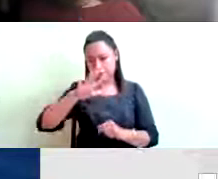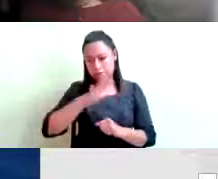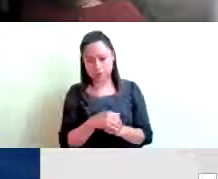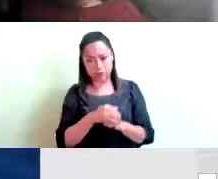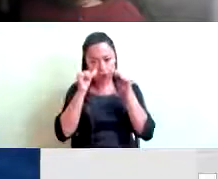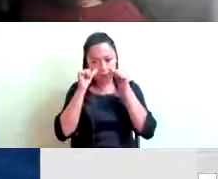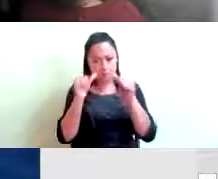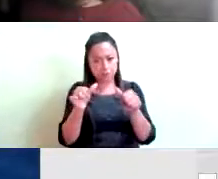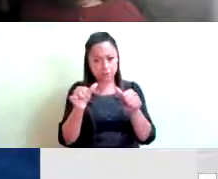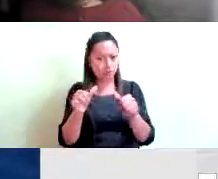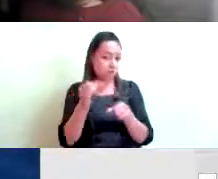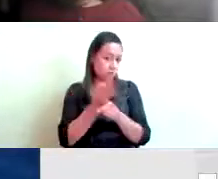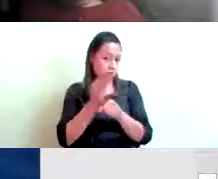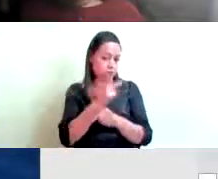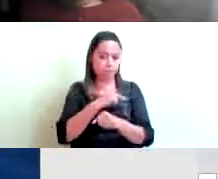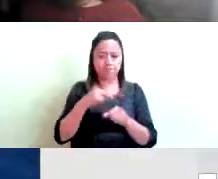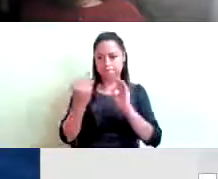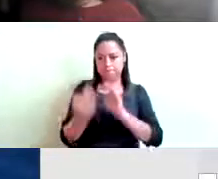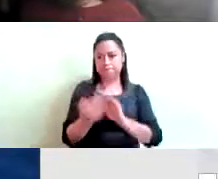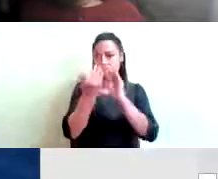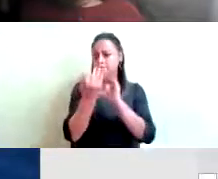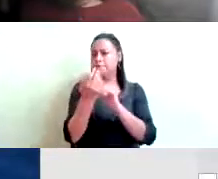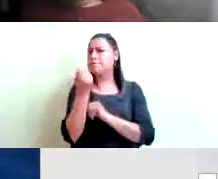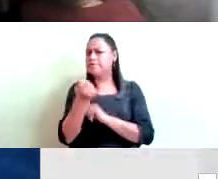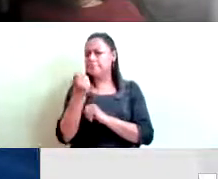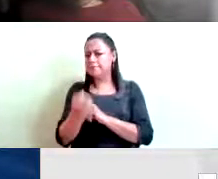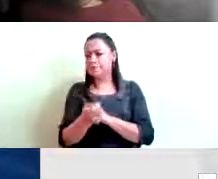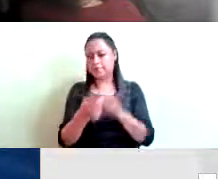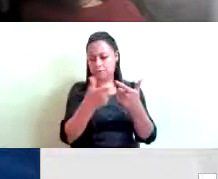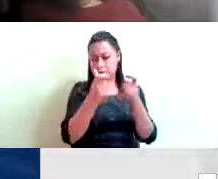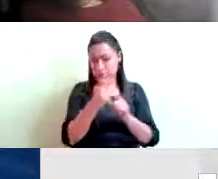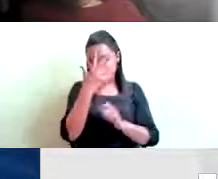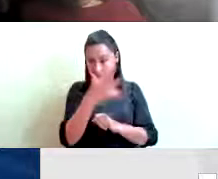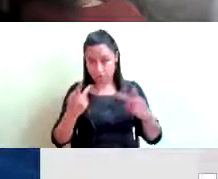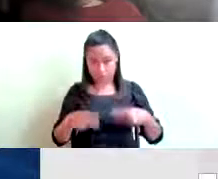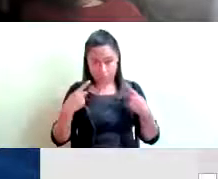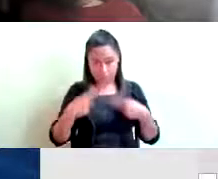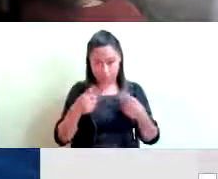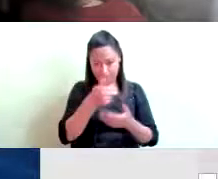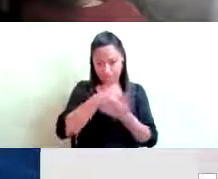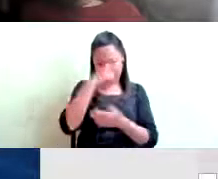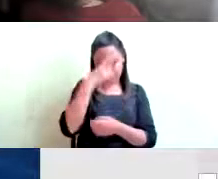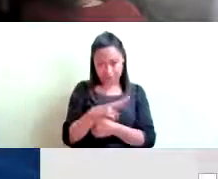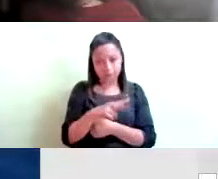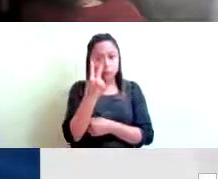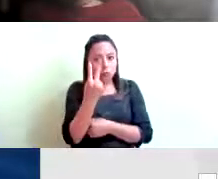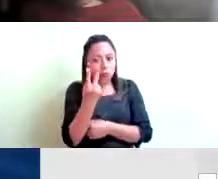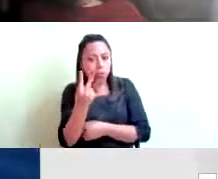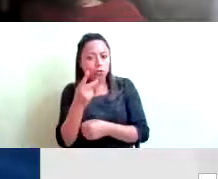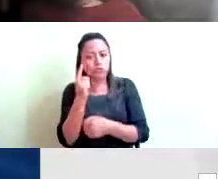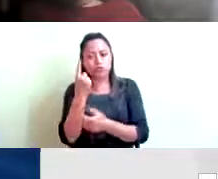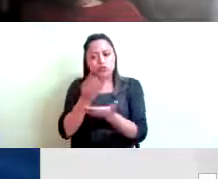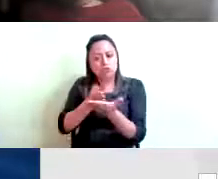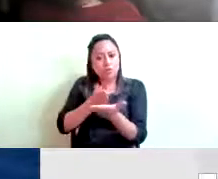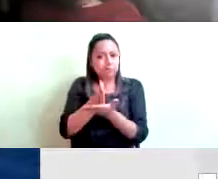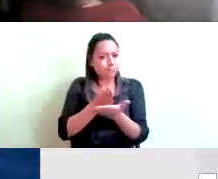y enfrentando. Esta situación de que 2 de cada 10 personas de la Ciudad de México no tengan acceso cotidiano